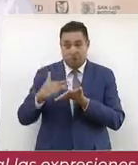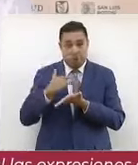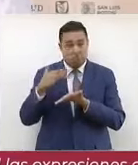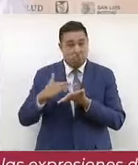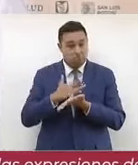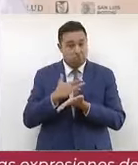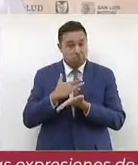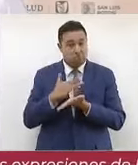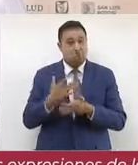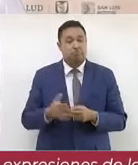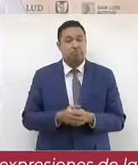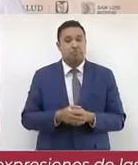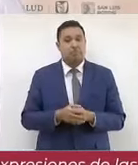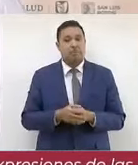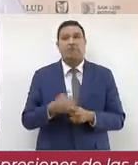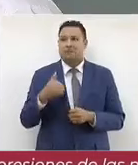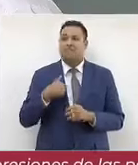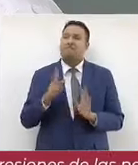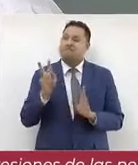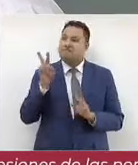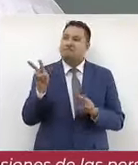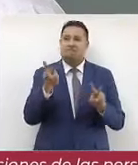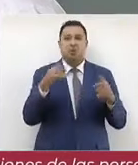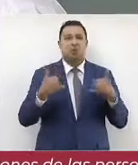mis adentros decía, ya triunfamos.